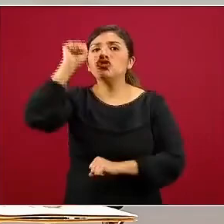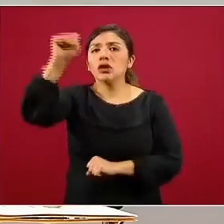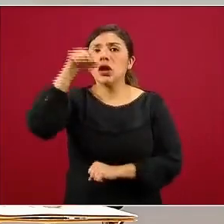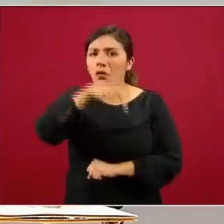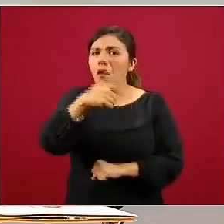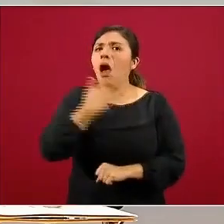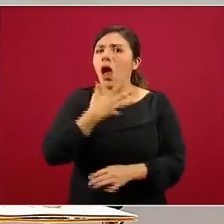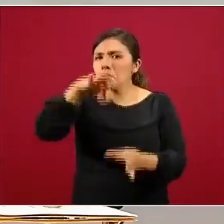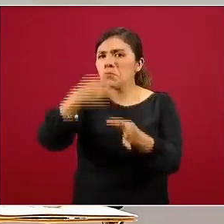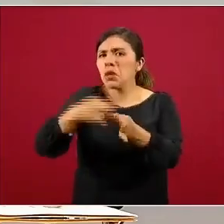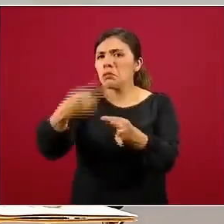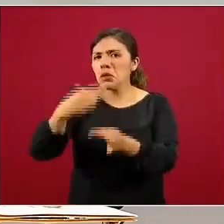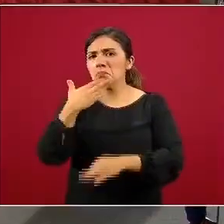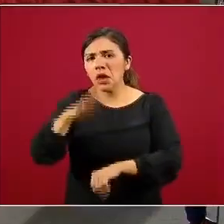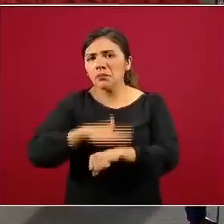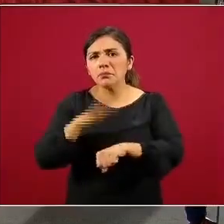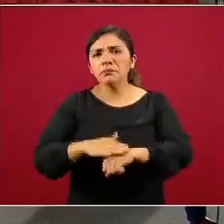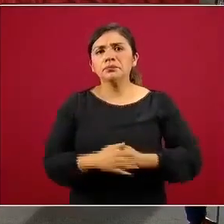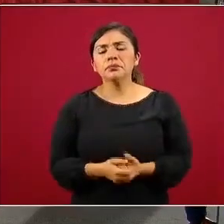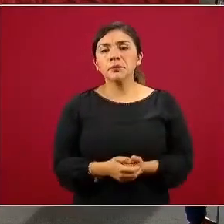ido cumpliendo.